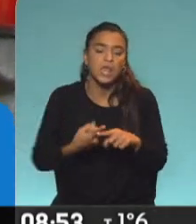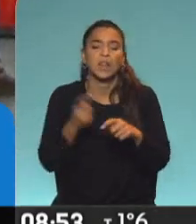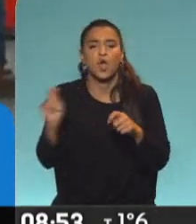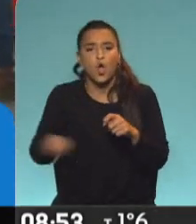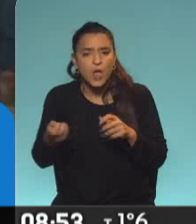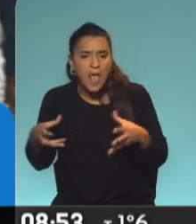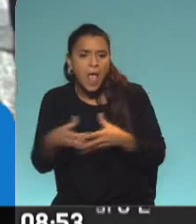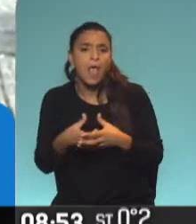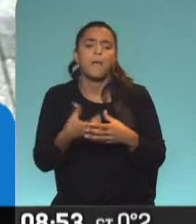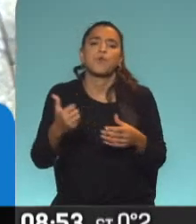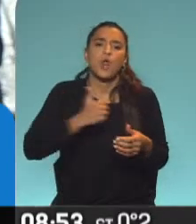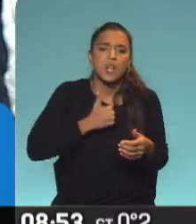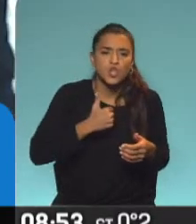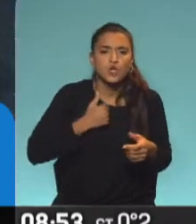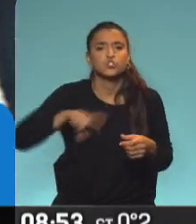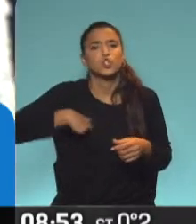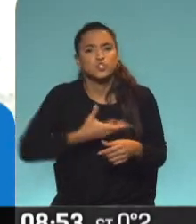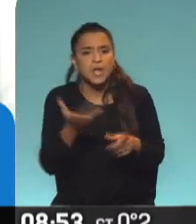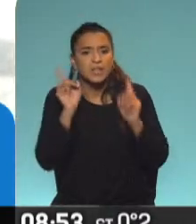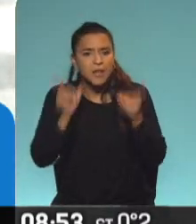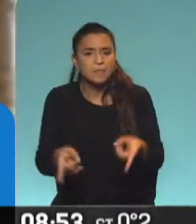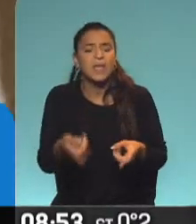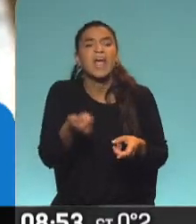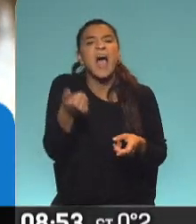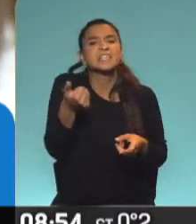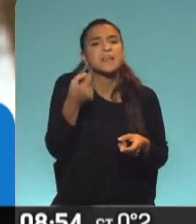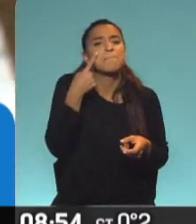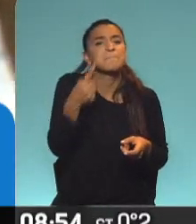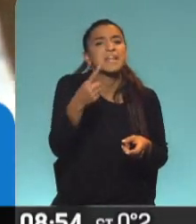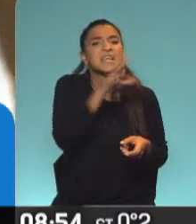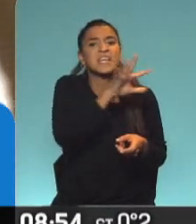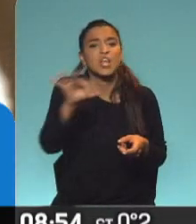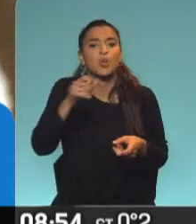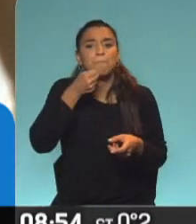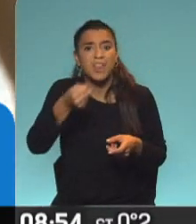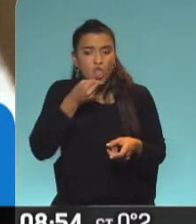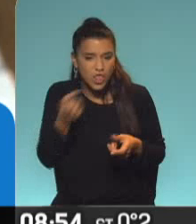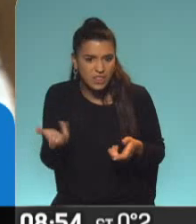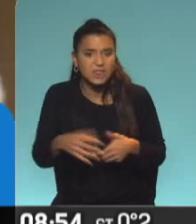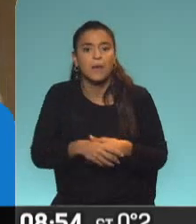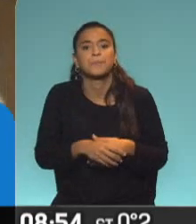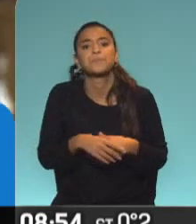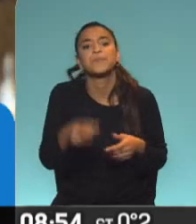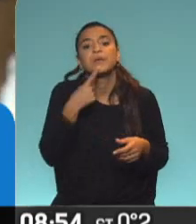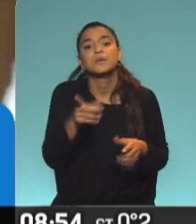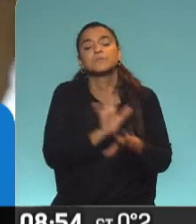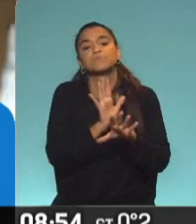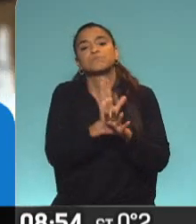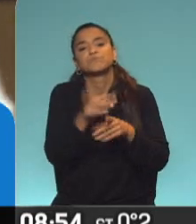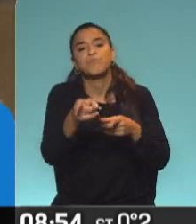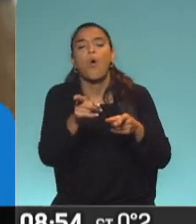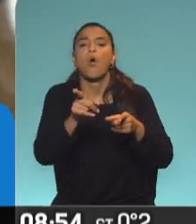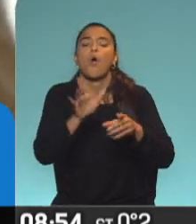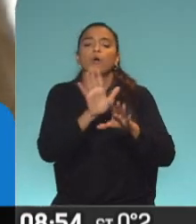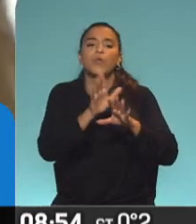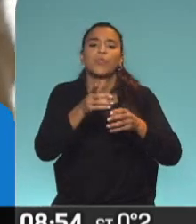gremiales, religiosos, sociales e inclusive a casi más de 500 periodistas en el marco de una supuesta pantalla, entre